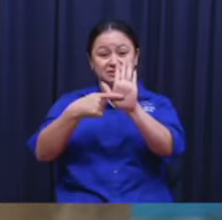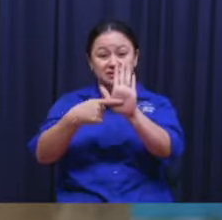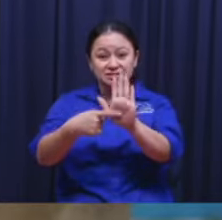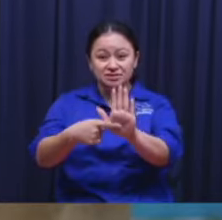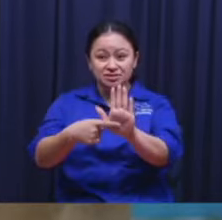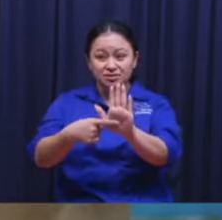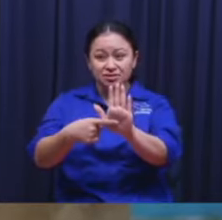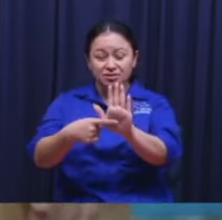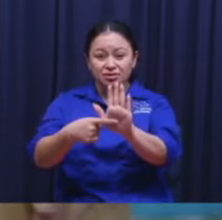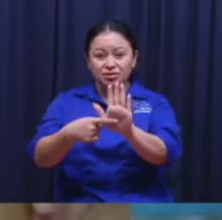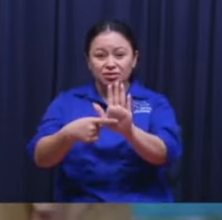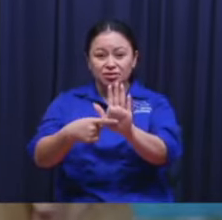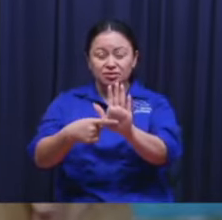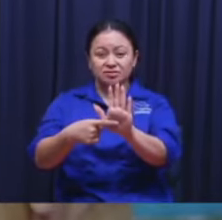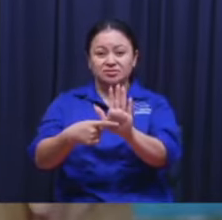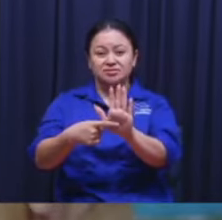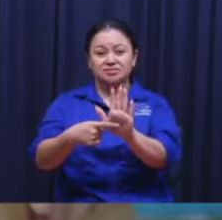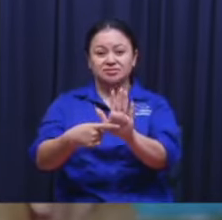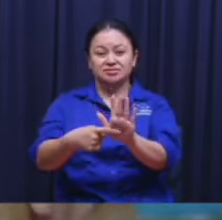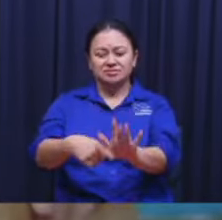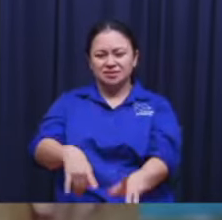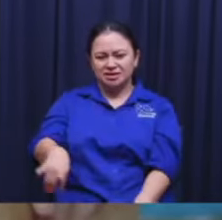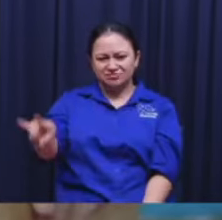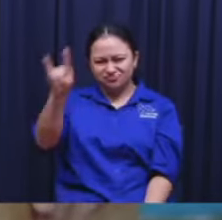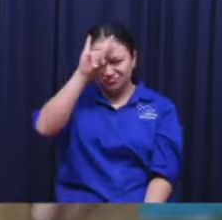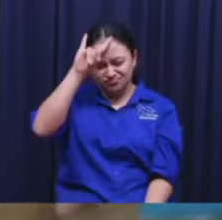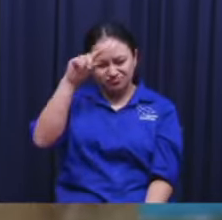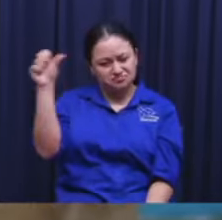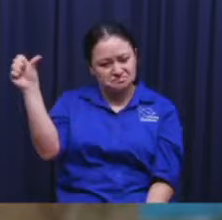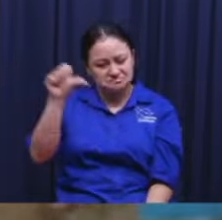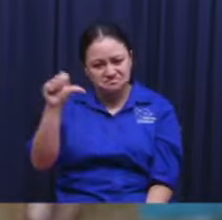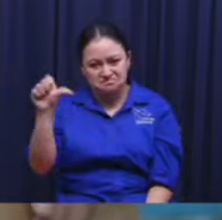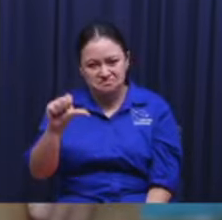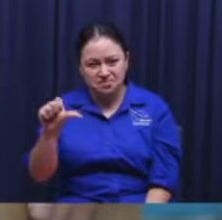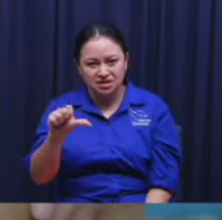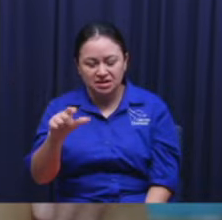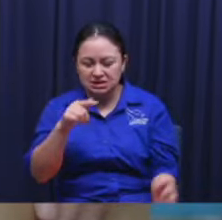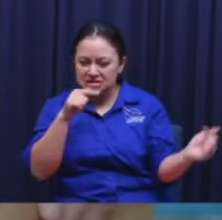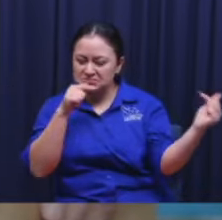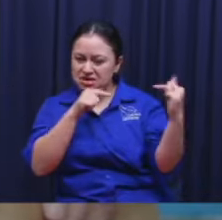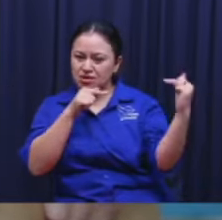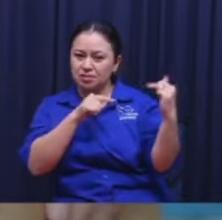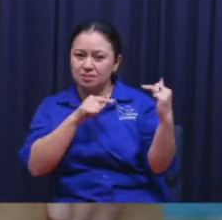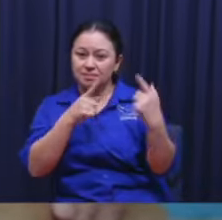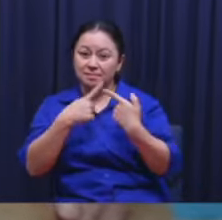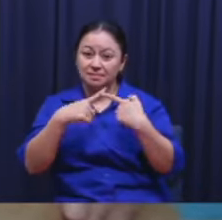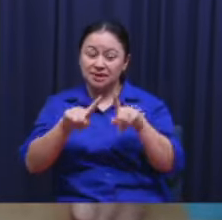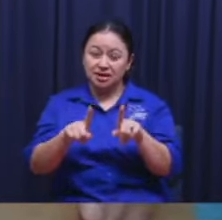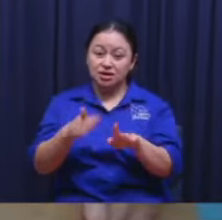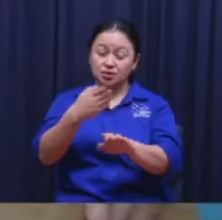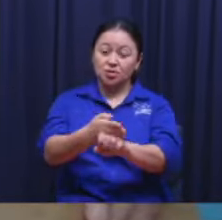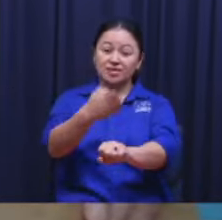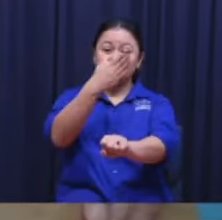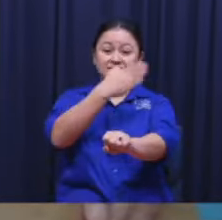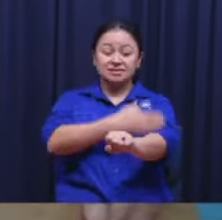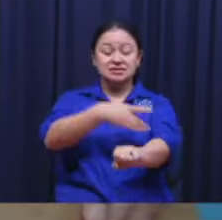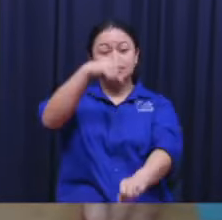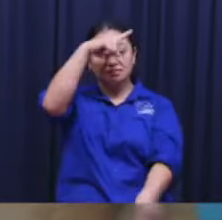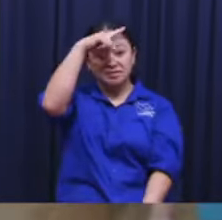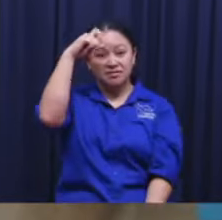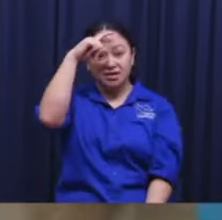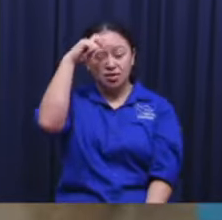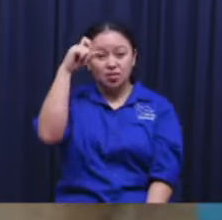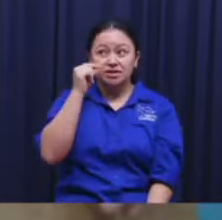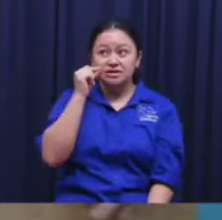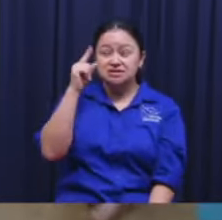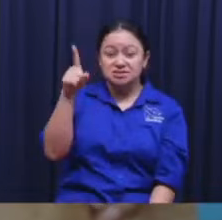bueno, del anticristo, ¿verdad? Pero antes de eso tenemos que saber que viene un trabajo que el Señor va a terminar aquí en la